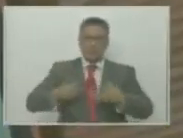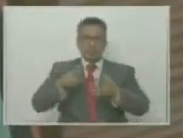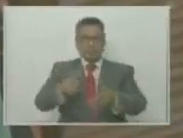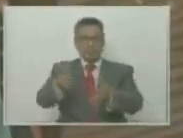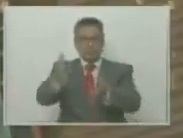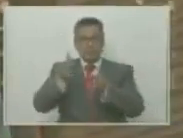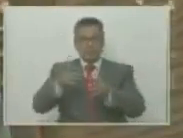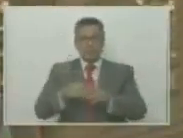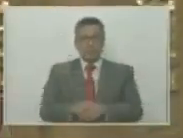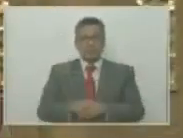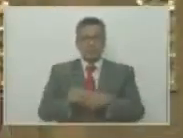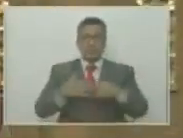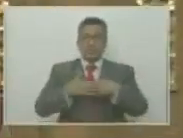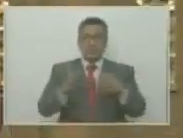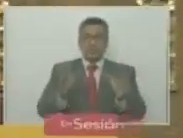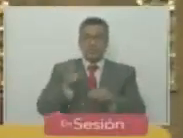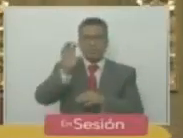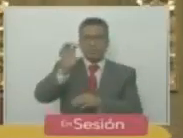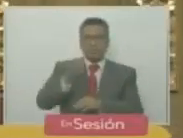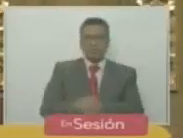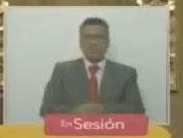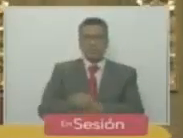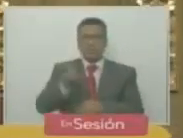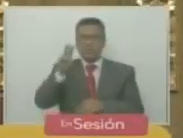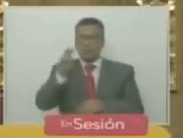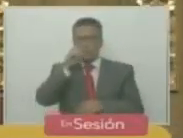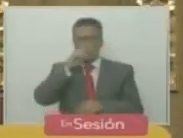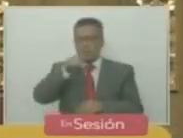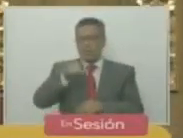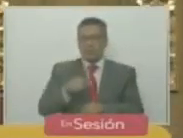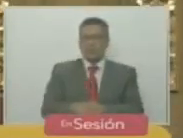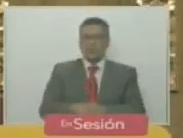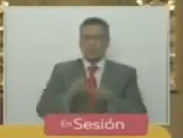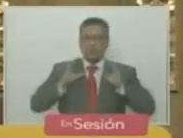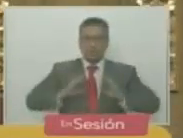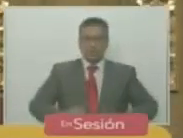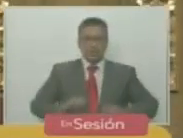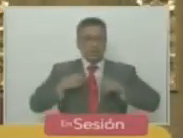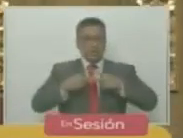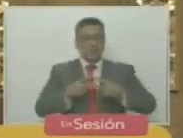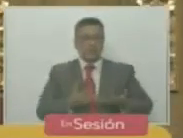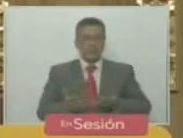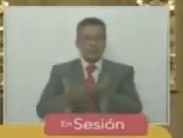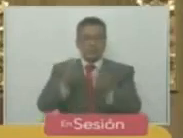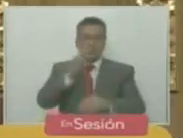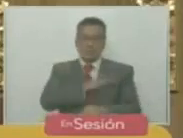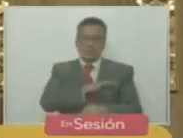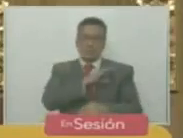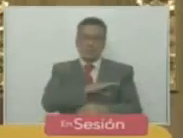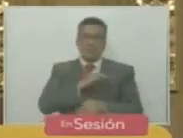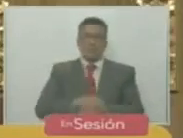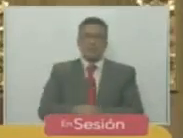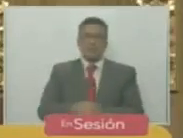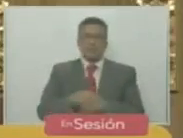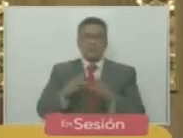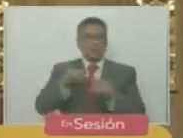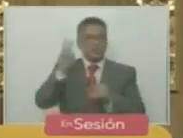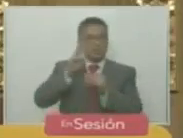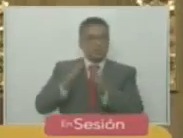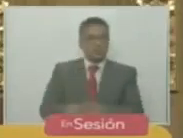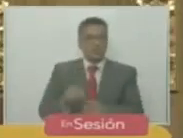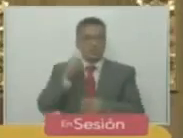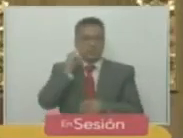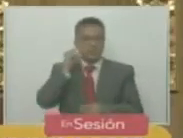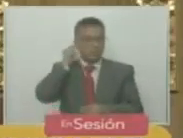victoria. Abrió para el país una nueva época en la que tomó cuerpo una vocación de servicio social para las venezolanas y